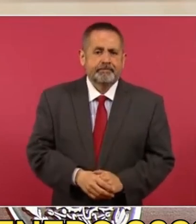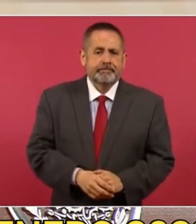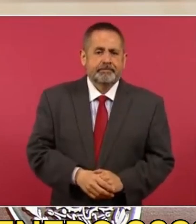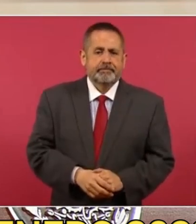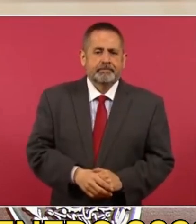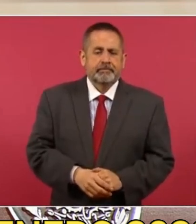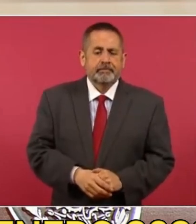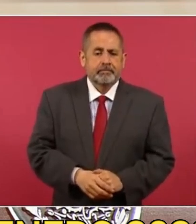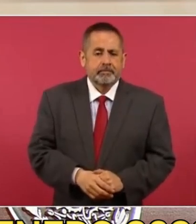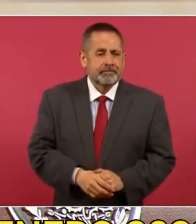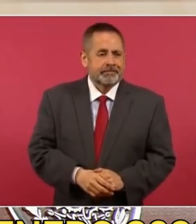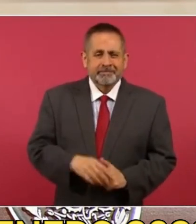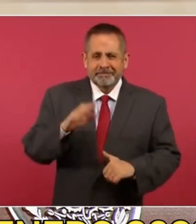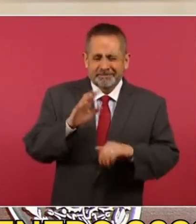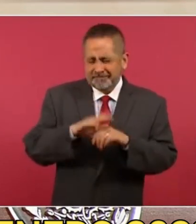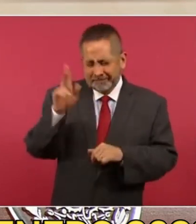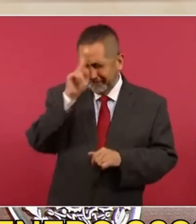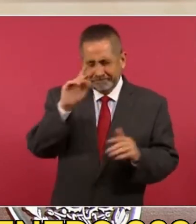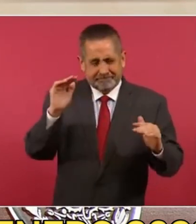¿De cuándo hubo más desigualdad en México?